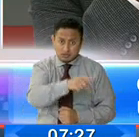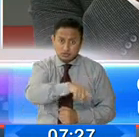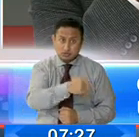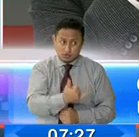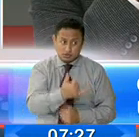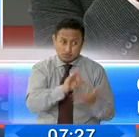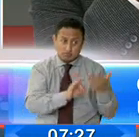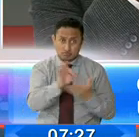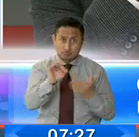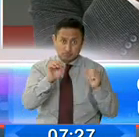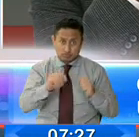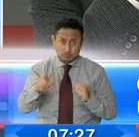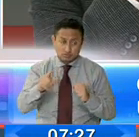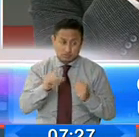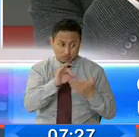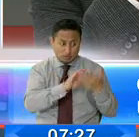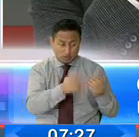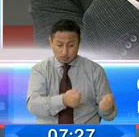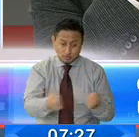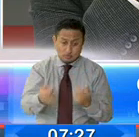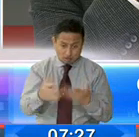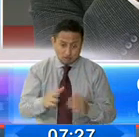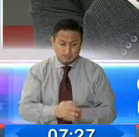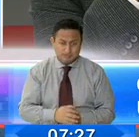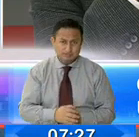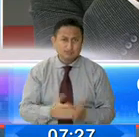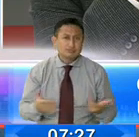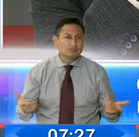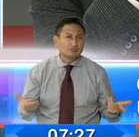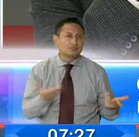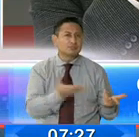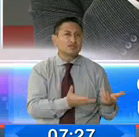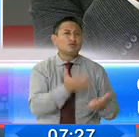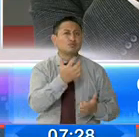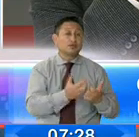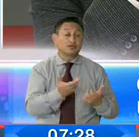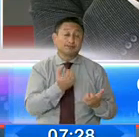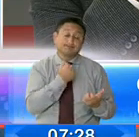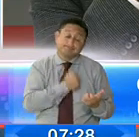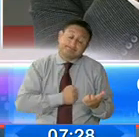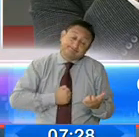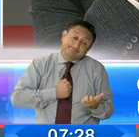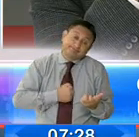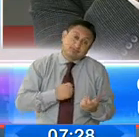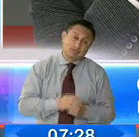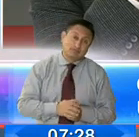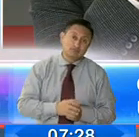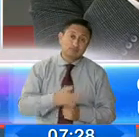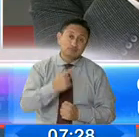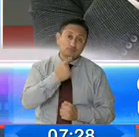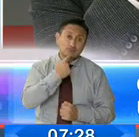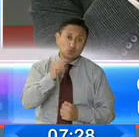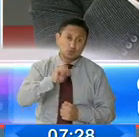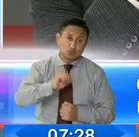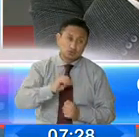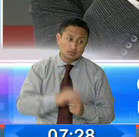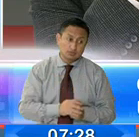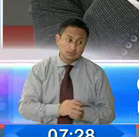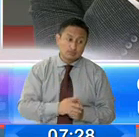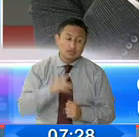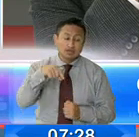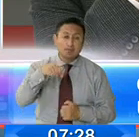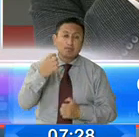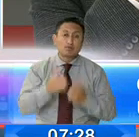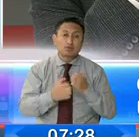ya calificados por la organización política. Entonces es una situación lamentable y, como vuelvo a indicar, con el agravante de